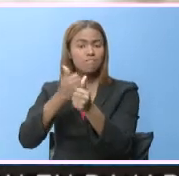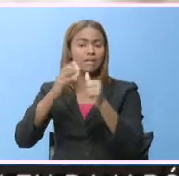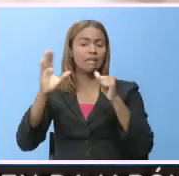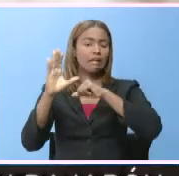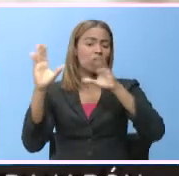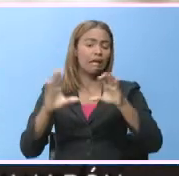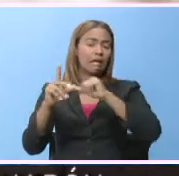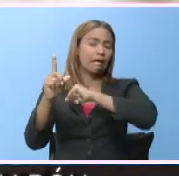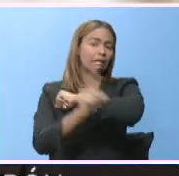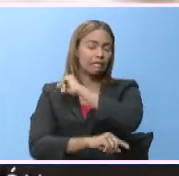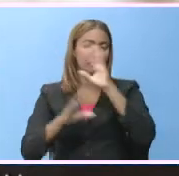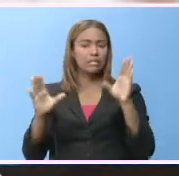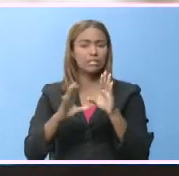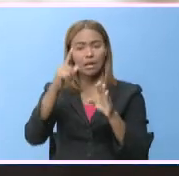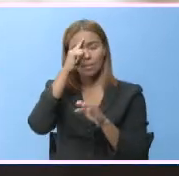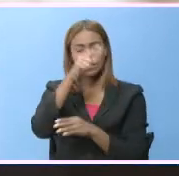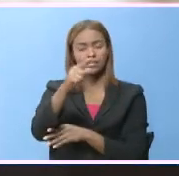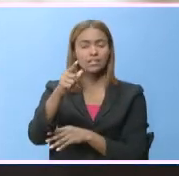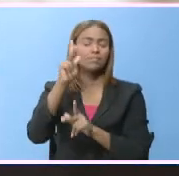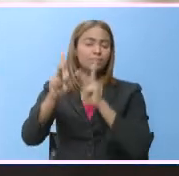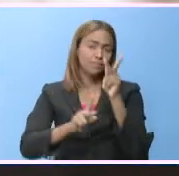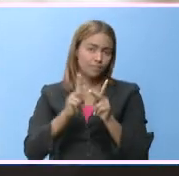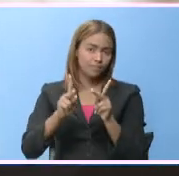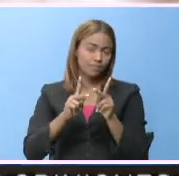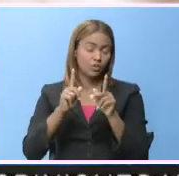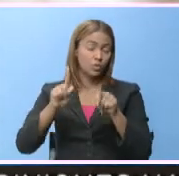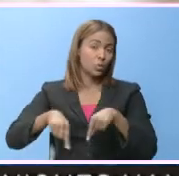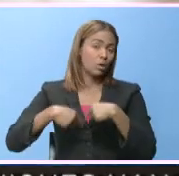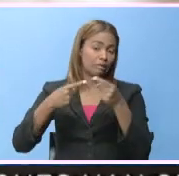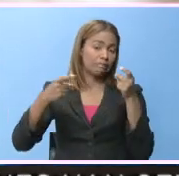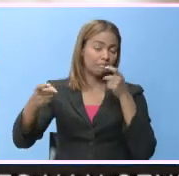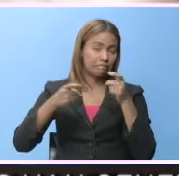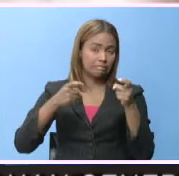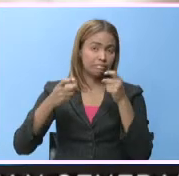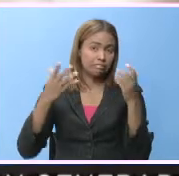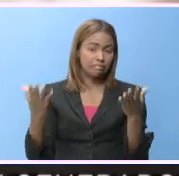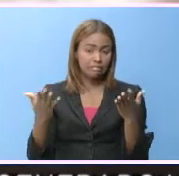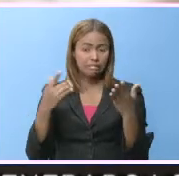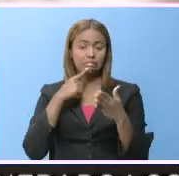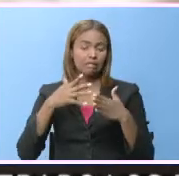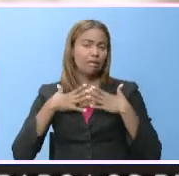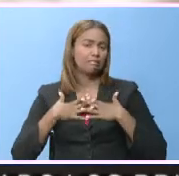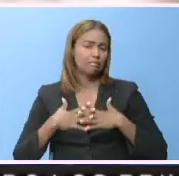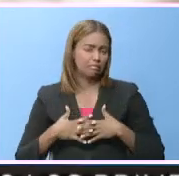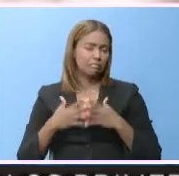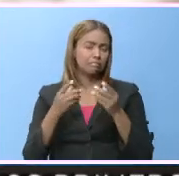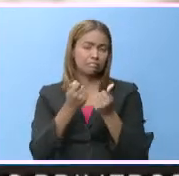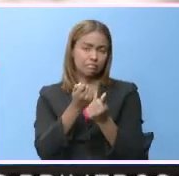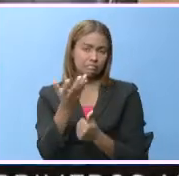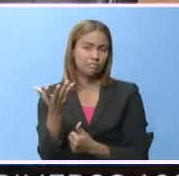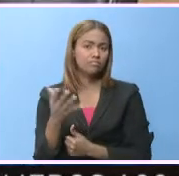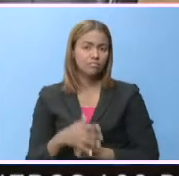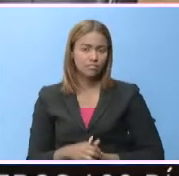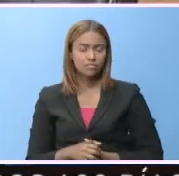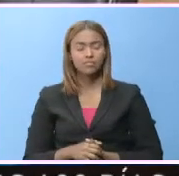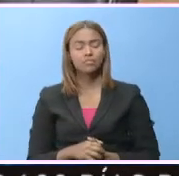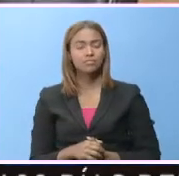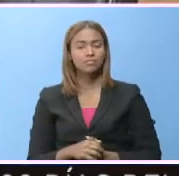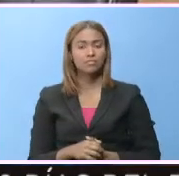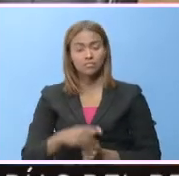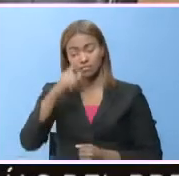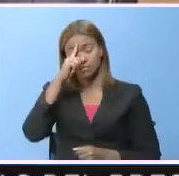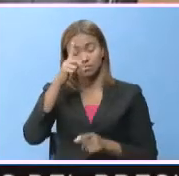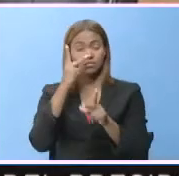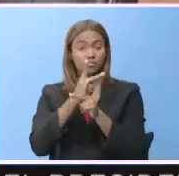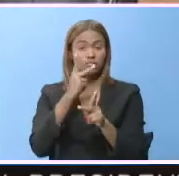crímenes cometidos contra ciudadanos durante regímenes un tanto depresivos. Escuchemos. Para la